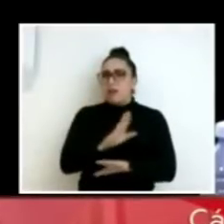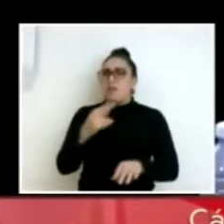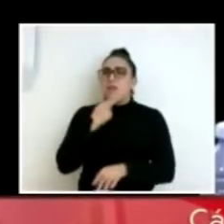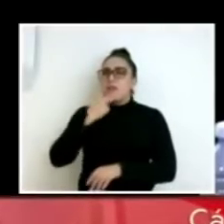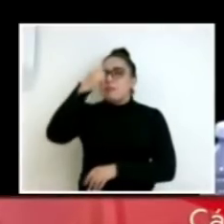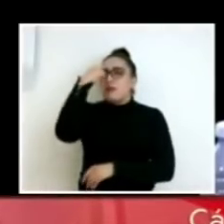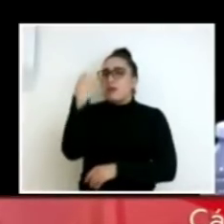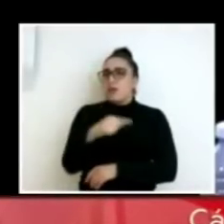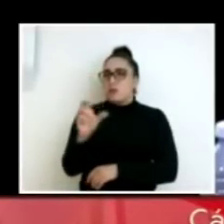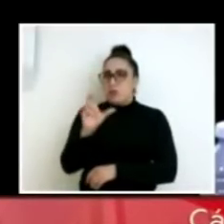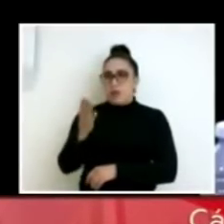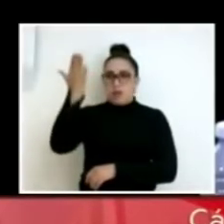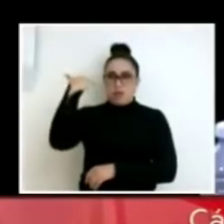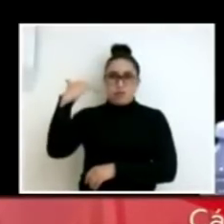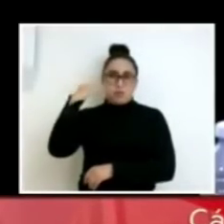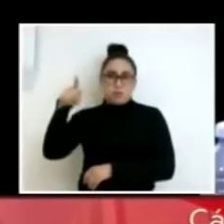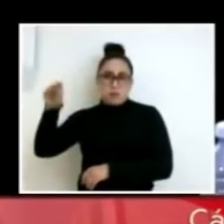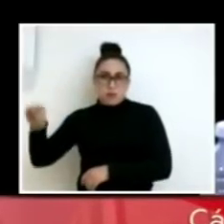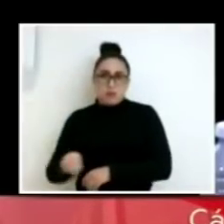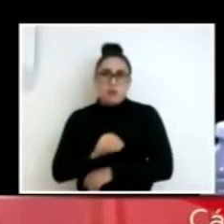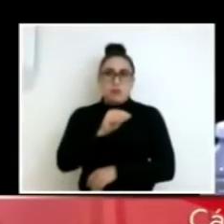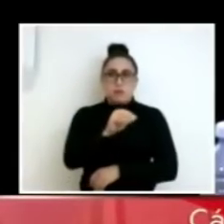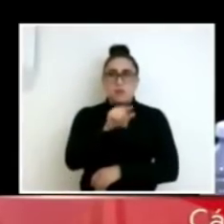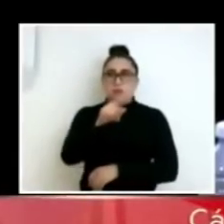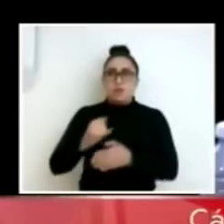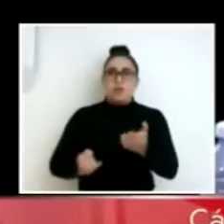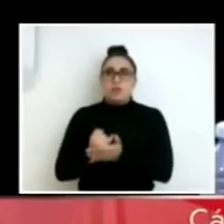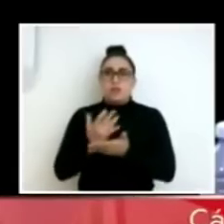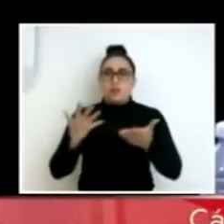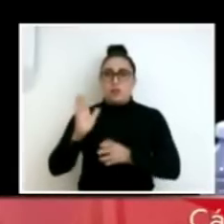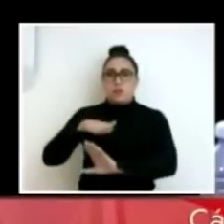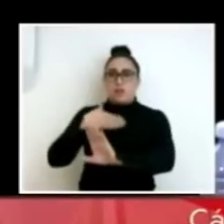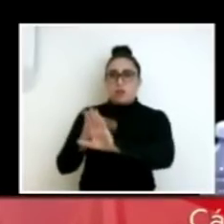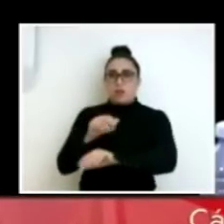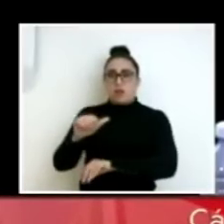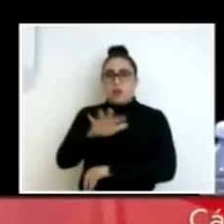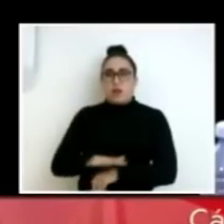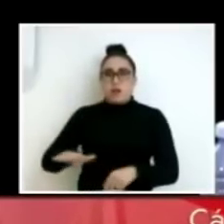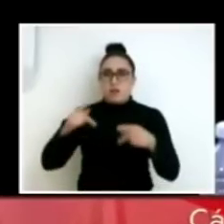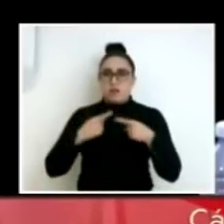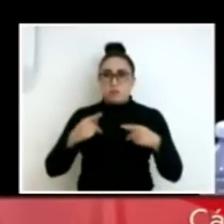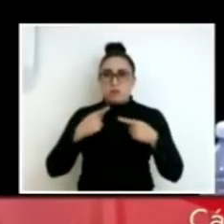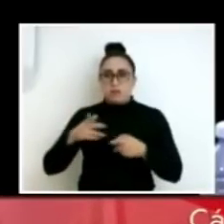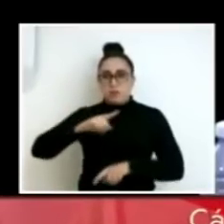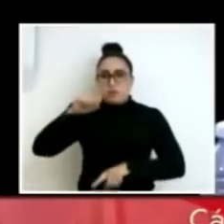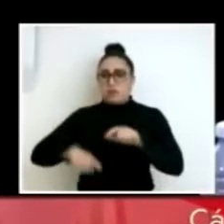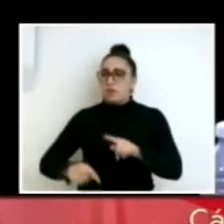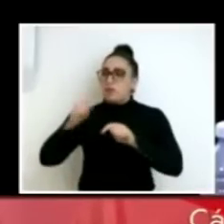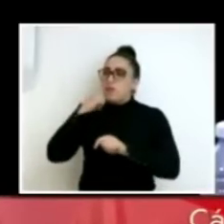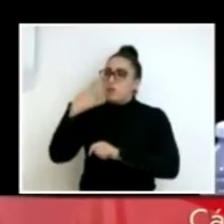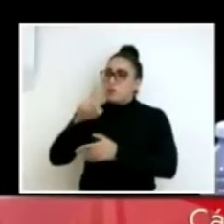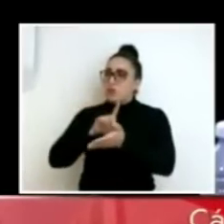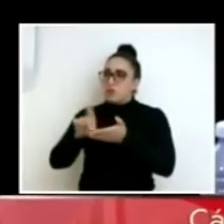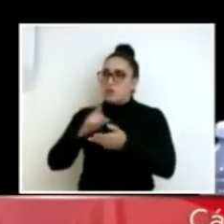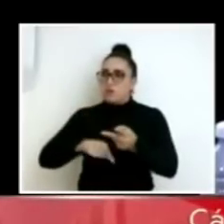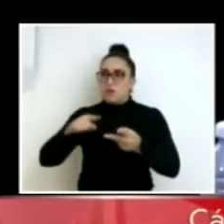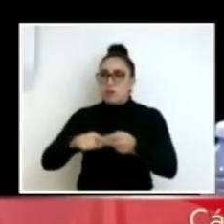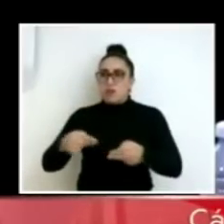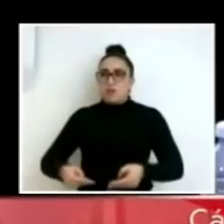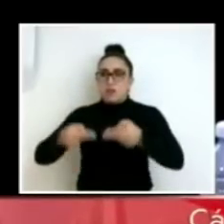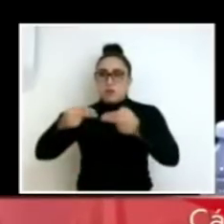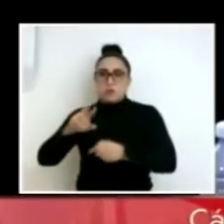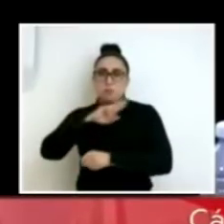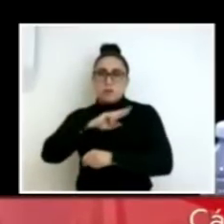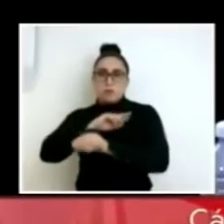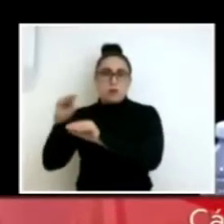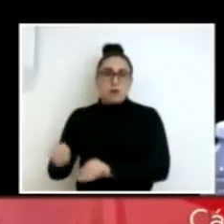en el poder, tomaron decisiones en contra del pueblo, privatizaron, quitaron derechos, construyeron un país para una